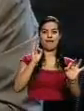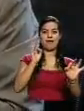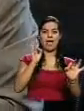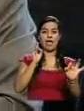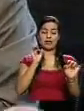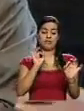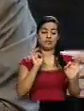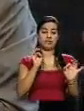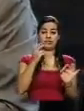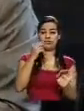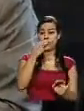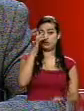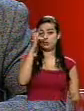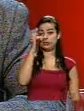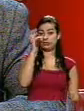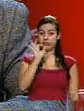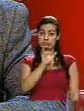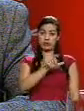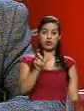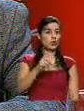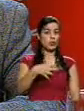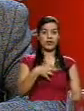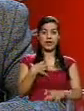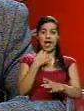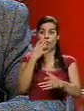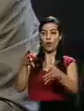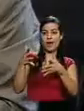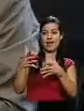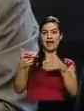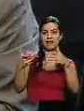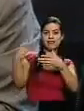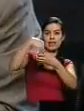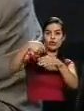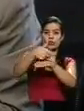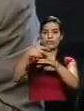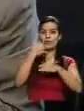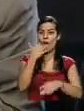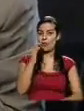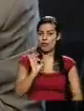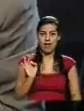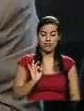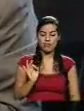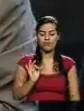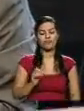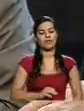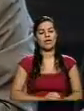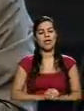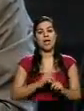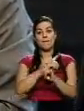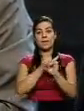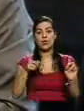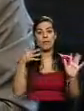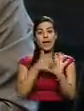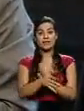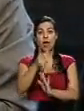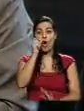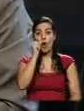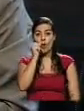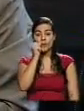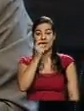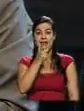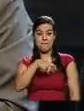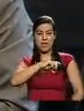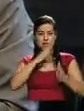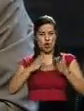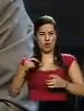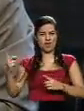linaje podía optar a un cargo público importante. Por lo tanto, en el cabildo que destituyó al capitán general Vicente Emparan, el pueblo no